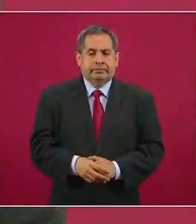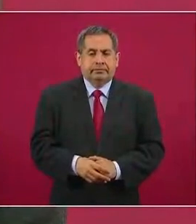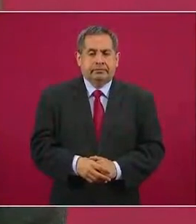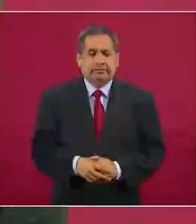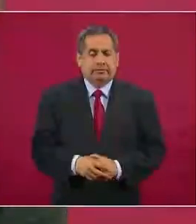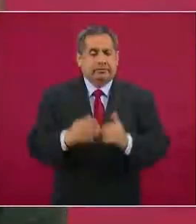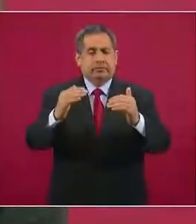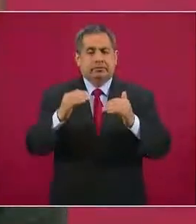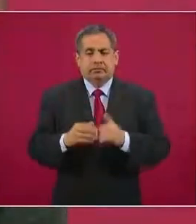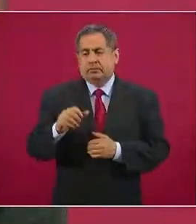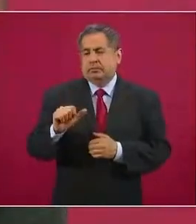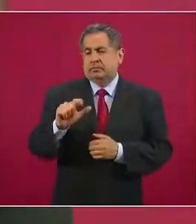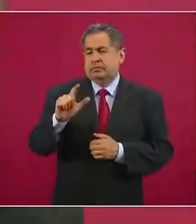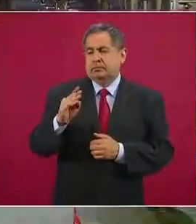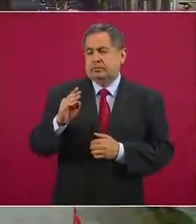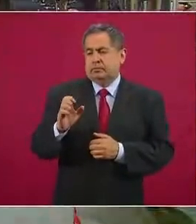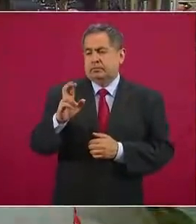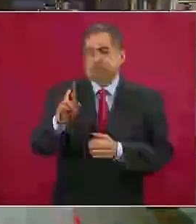Vamos con Alberto.